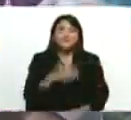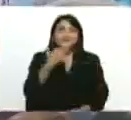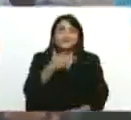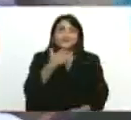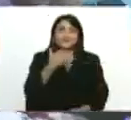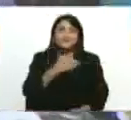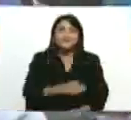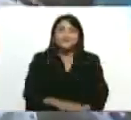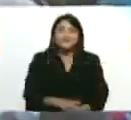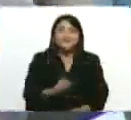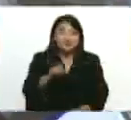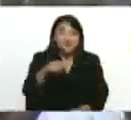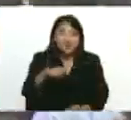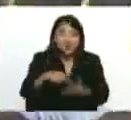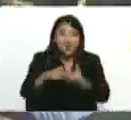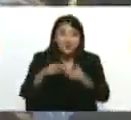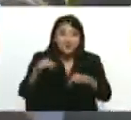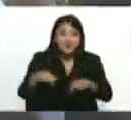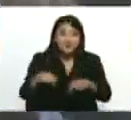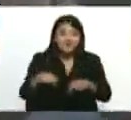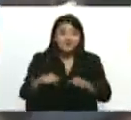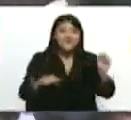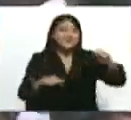Vamos a hacer el mazo aquí entonces, ¿no?